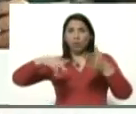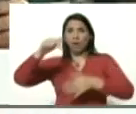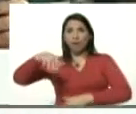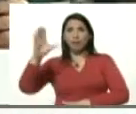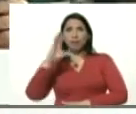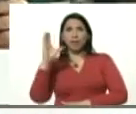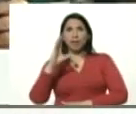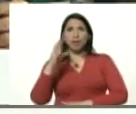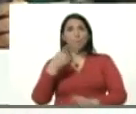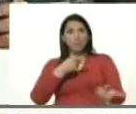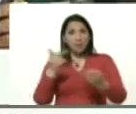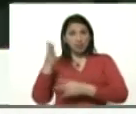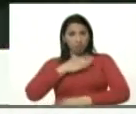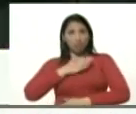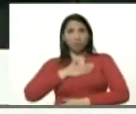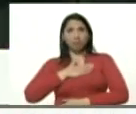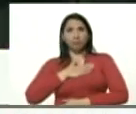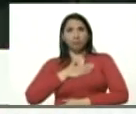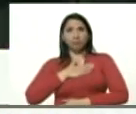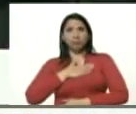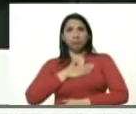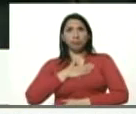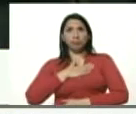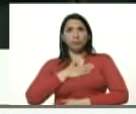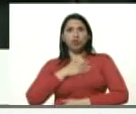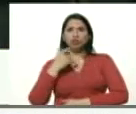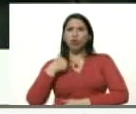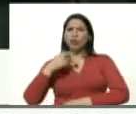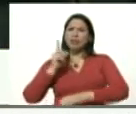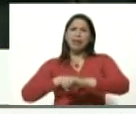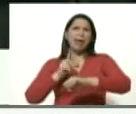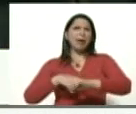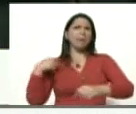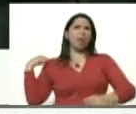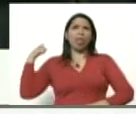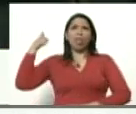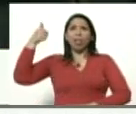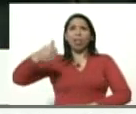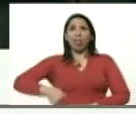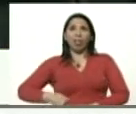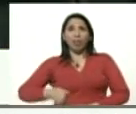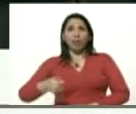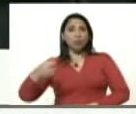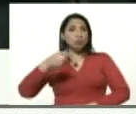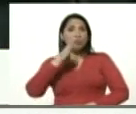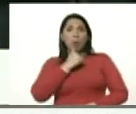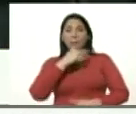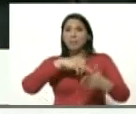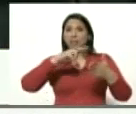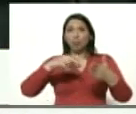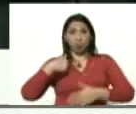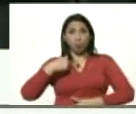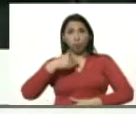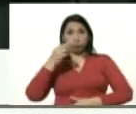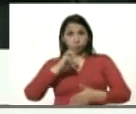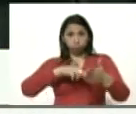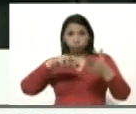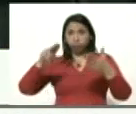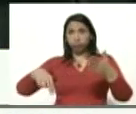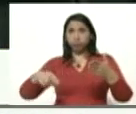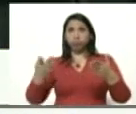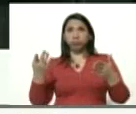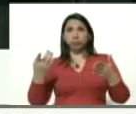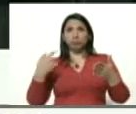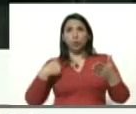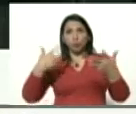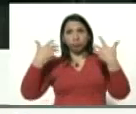invitas? ¿Mm? Tengo tiempo que no pinto un mural. Yo soy muralista también. Bueno, me eduqué